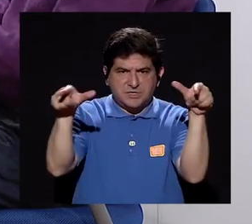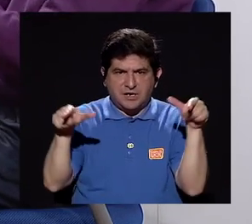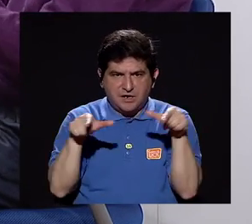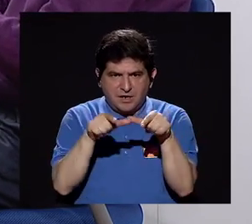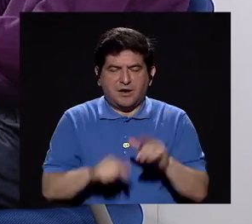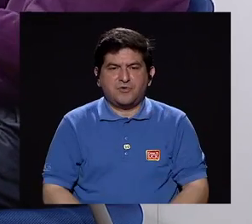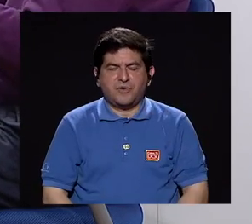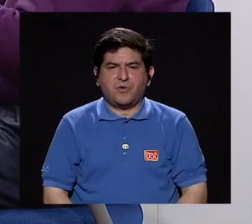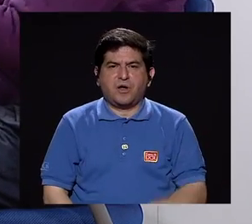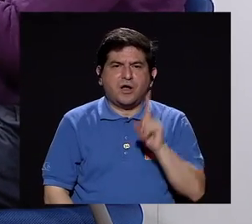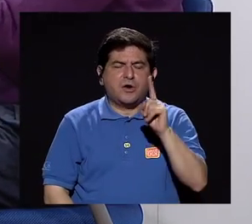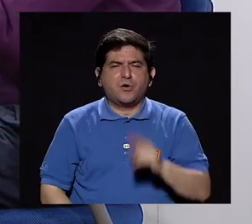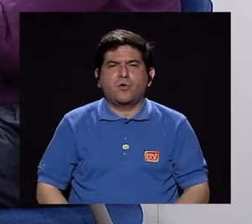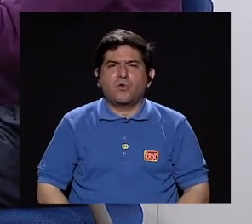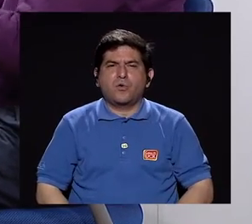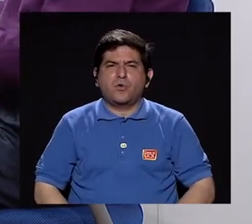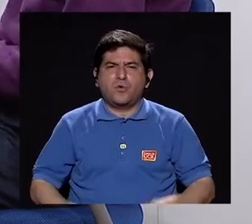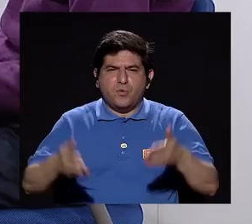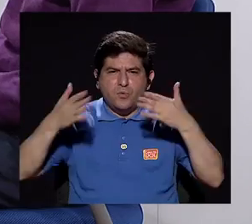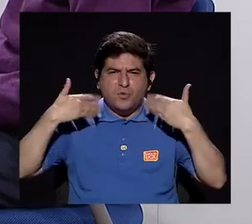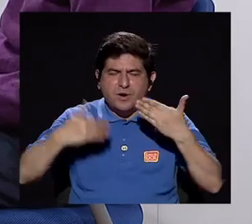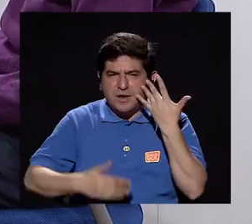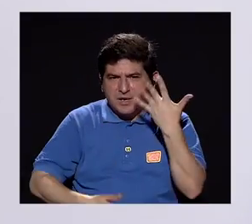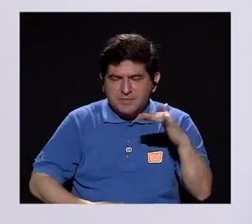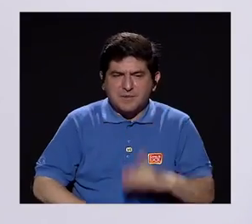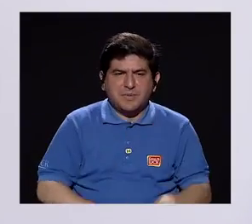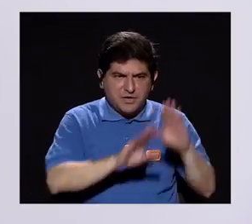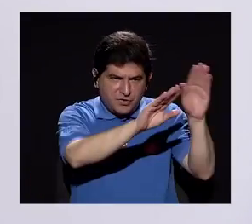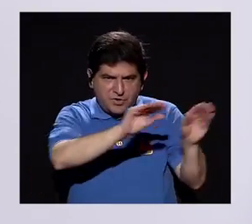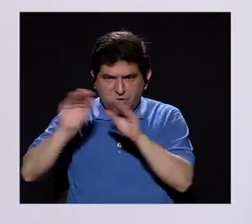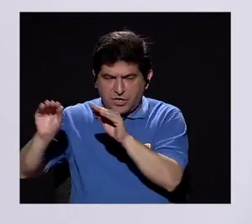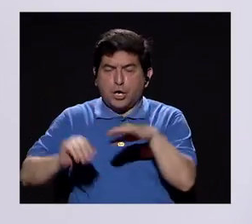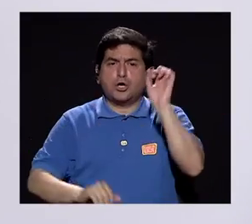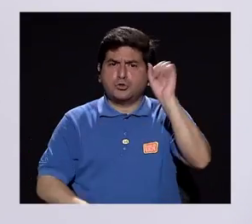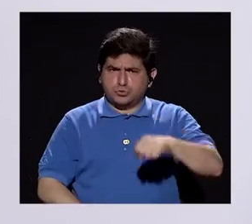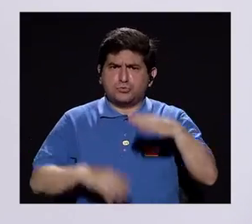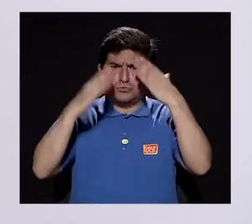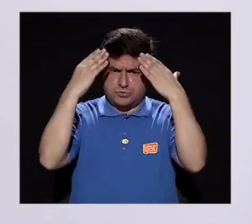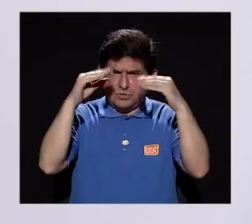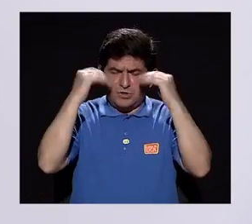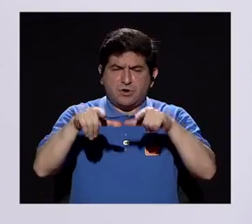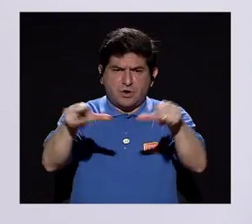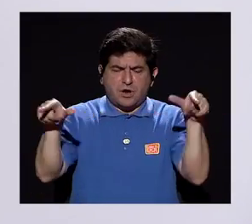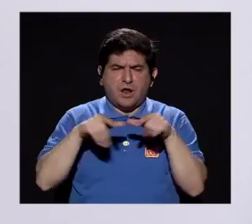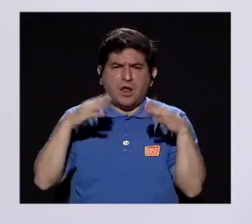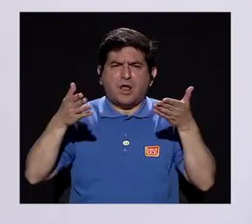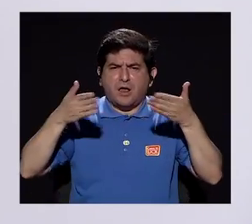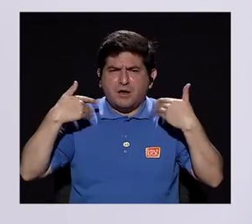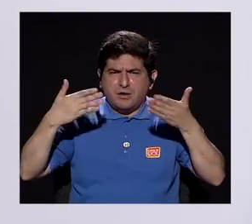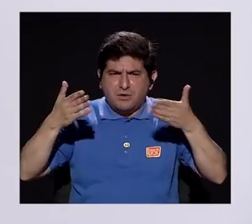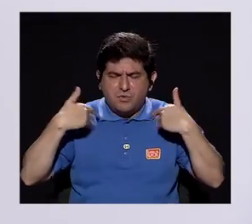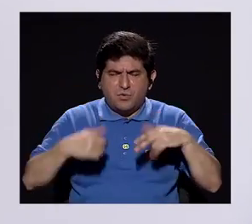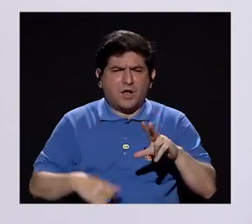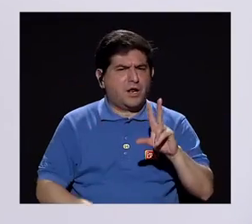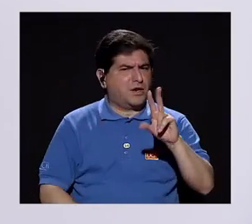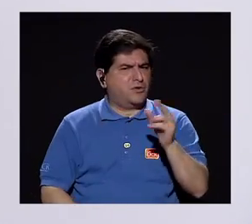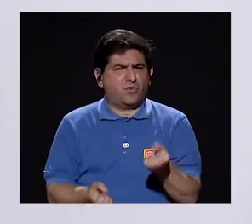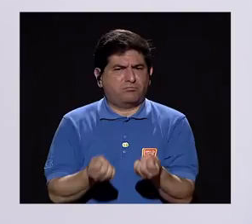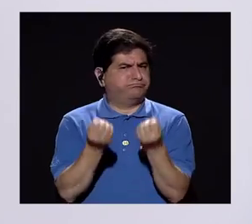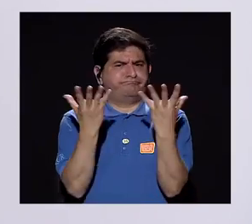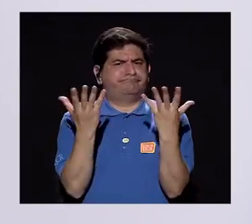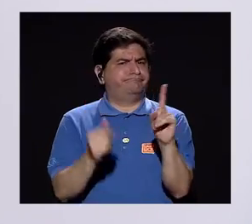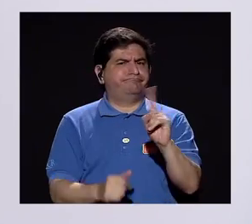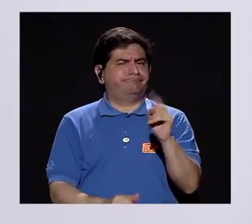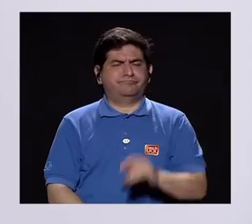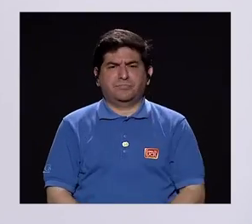ustedes a otras regiones con una climatología similar a la nuestra claro que sin la información disponible en zonas tropicales no es tan tan